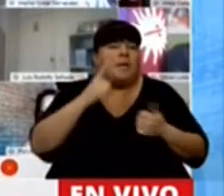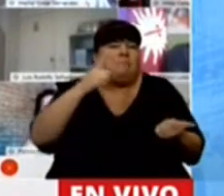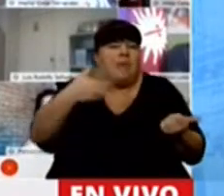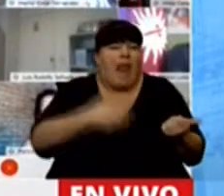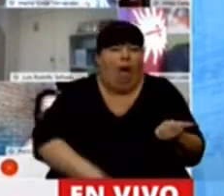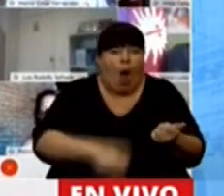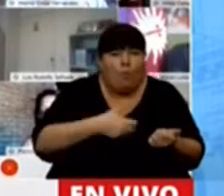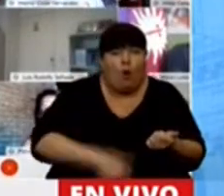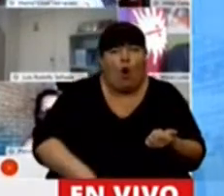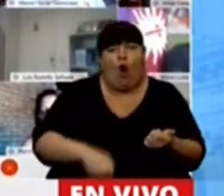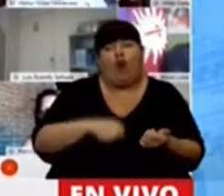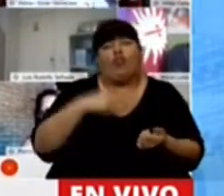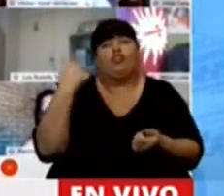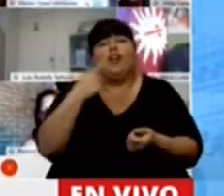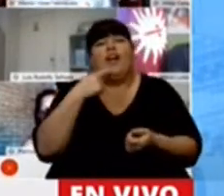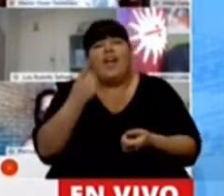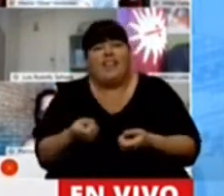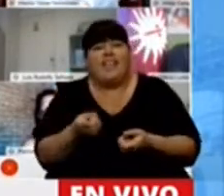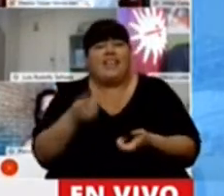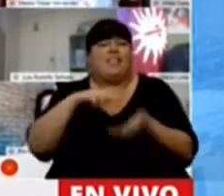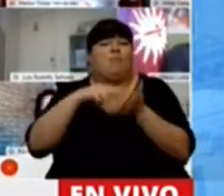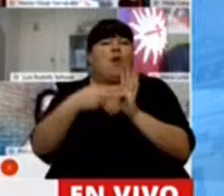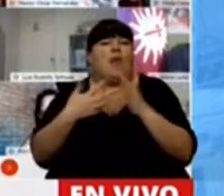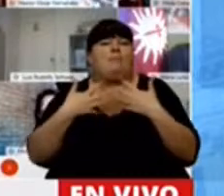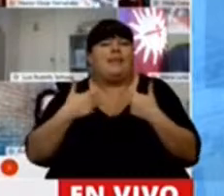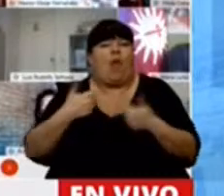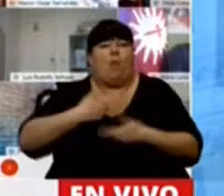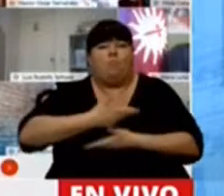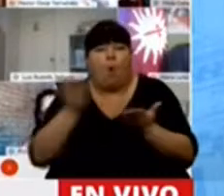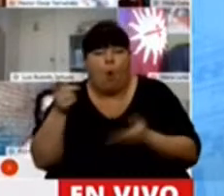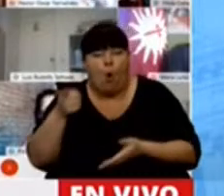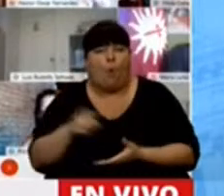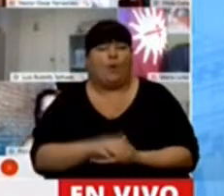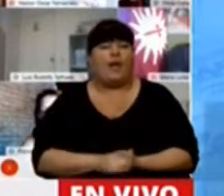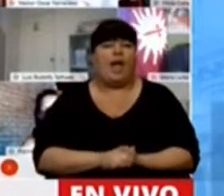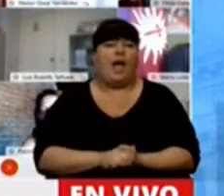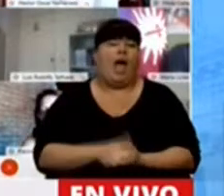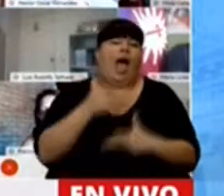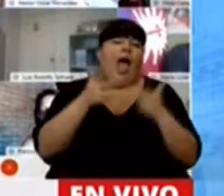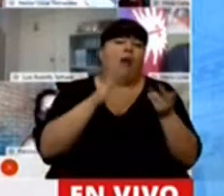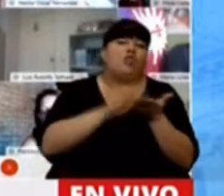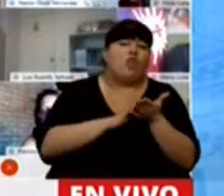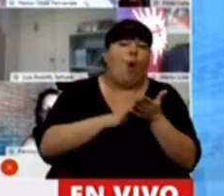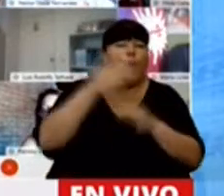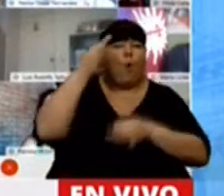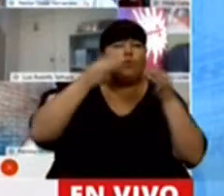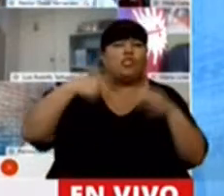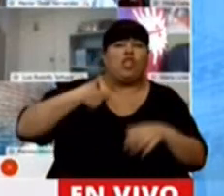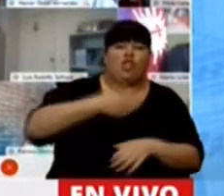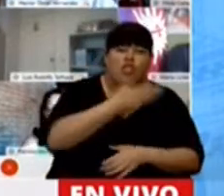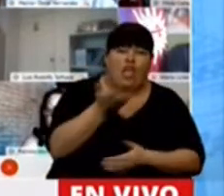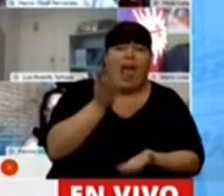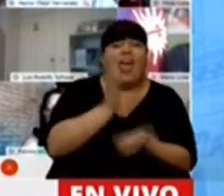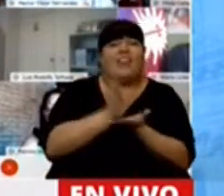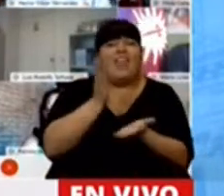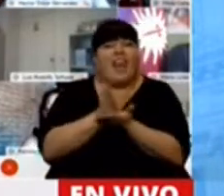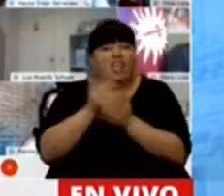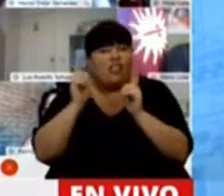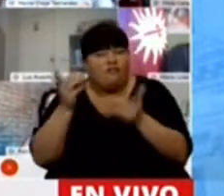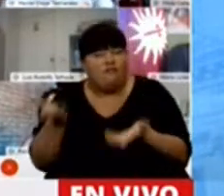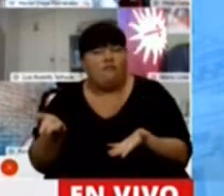abortos, sostienen que es un problema de salud pública, se habló de la justicia social, del derecho al